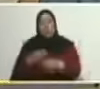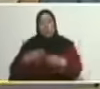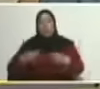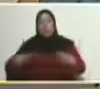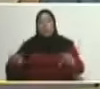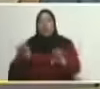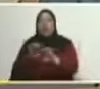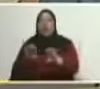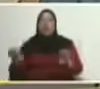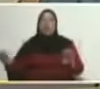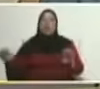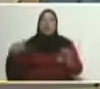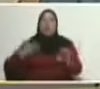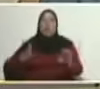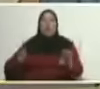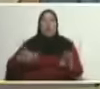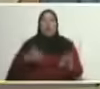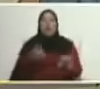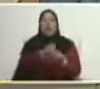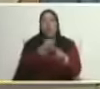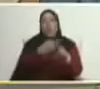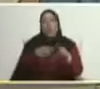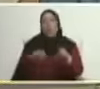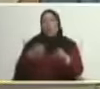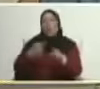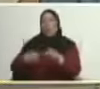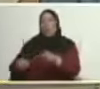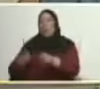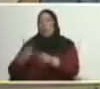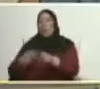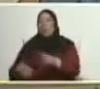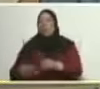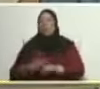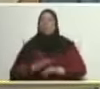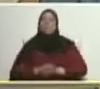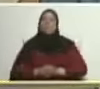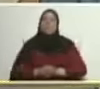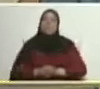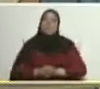la acuacultura, entre otras.